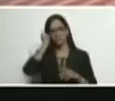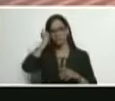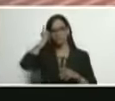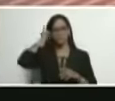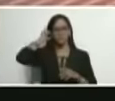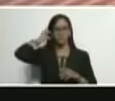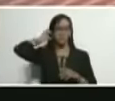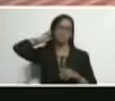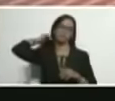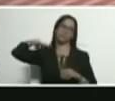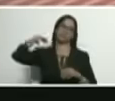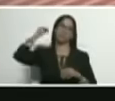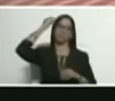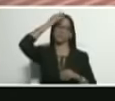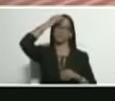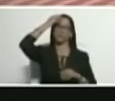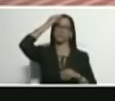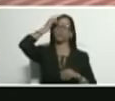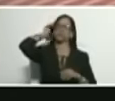Ellos creyeron